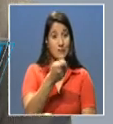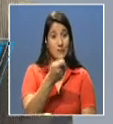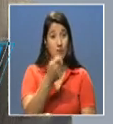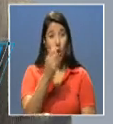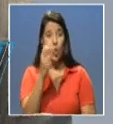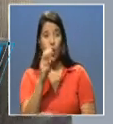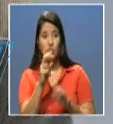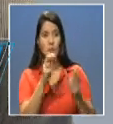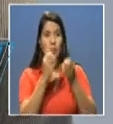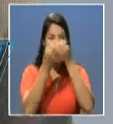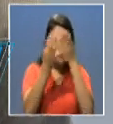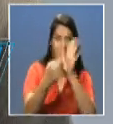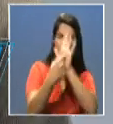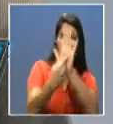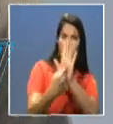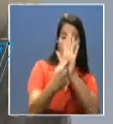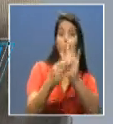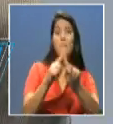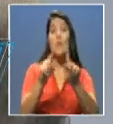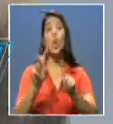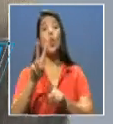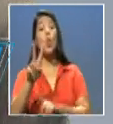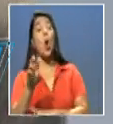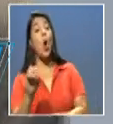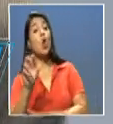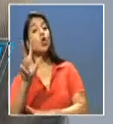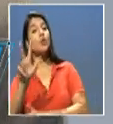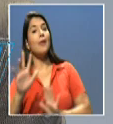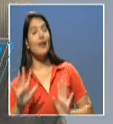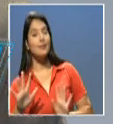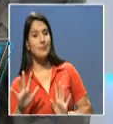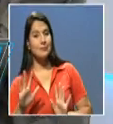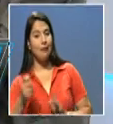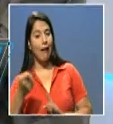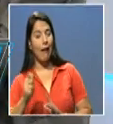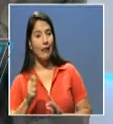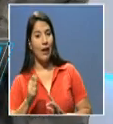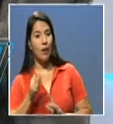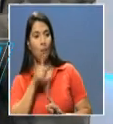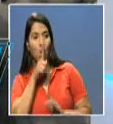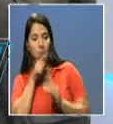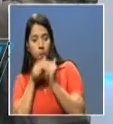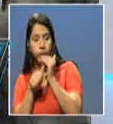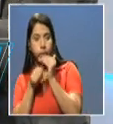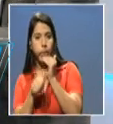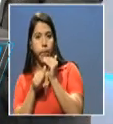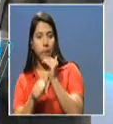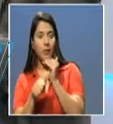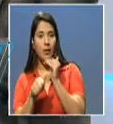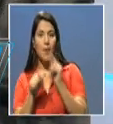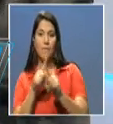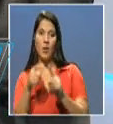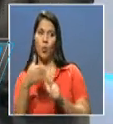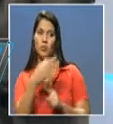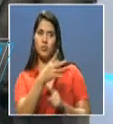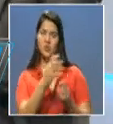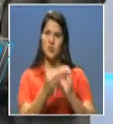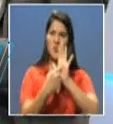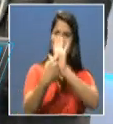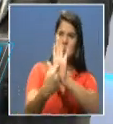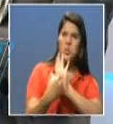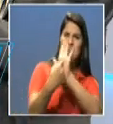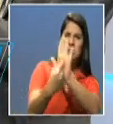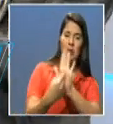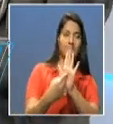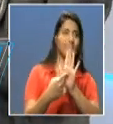durante semanas. Fue ya ante la evidencia de que aquello era un gran escándalo que entonces comenzaron a trabajar el tema. Mire, el